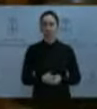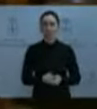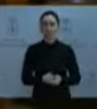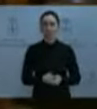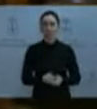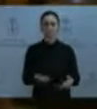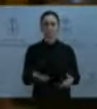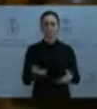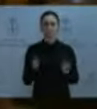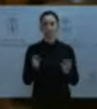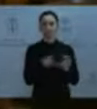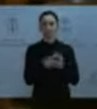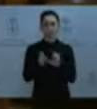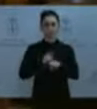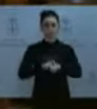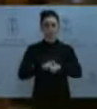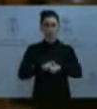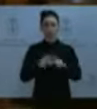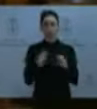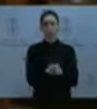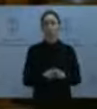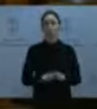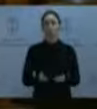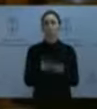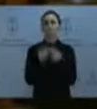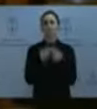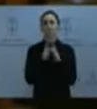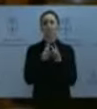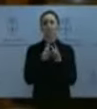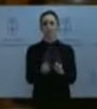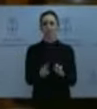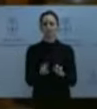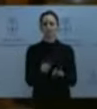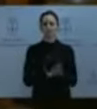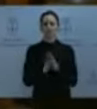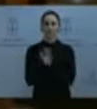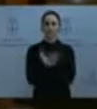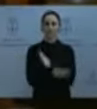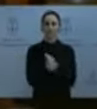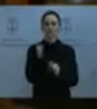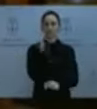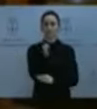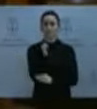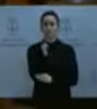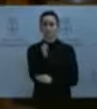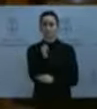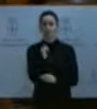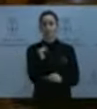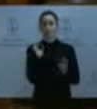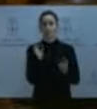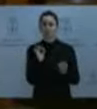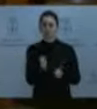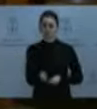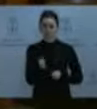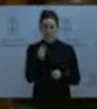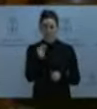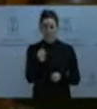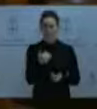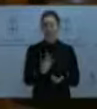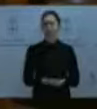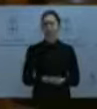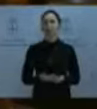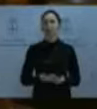estudio y una investigación a través del Instituto de Investigación de Pesca del País Vasco, que nosotros no tenemos, pero que está ligado a un estudio